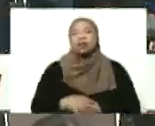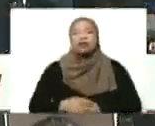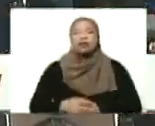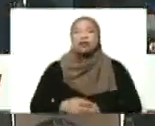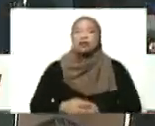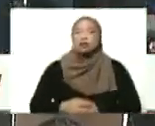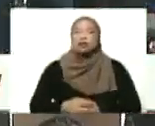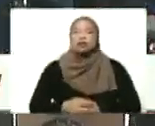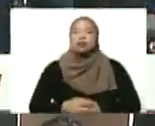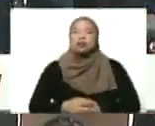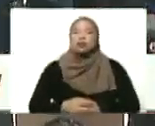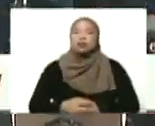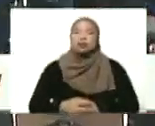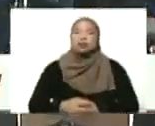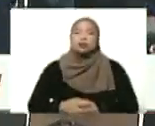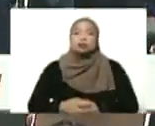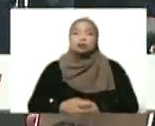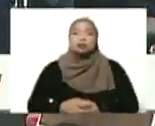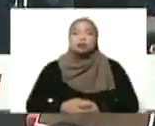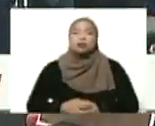juramentación. Nos vamos a juramentar.